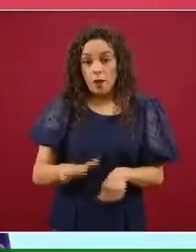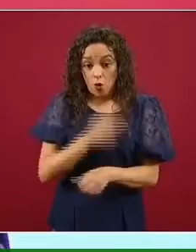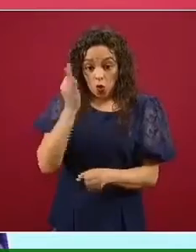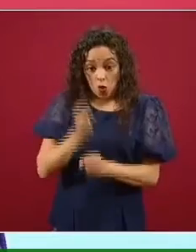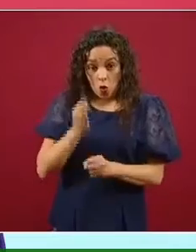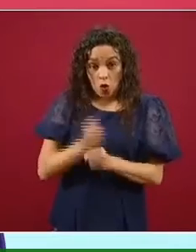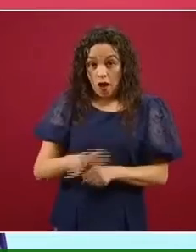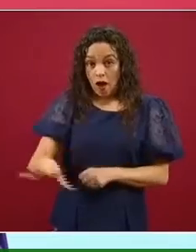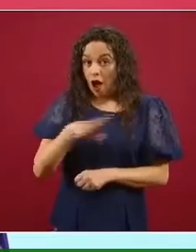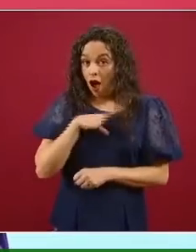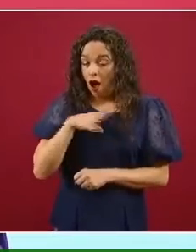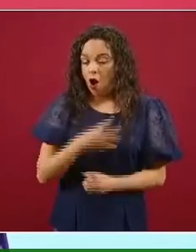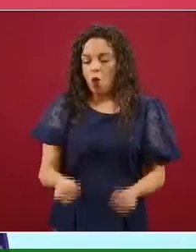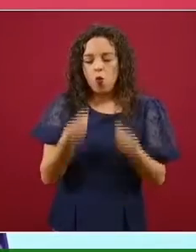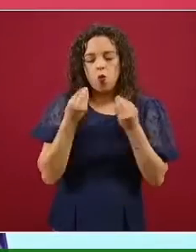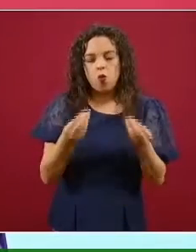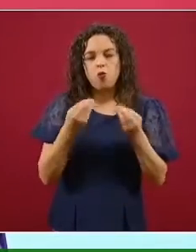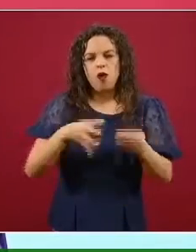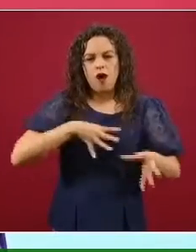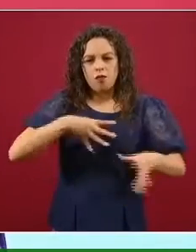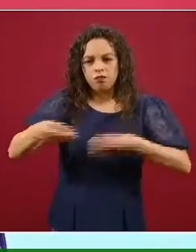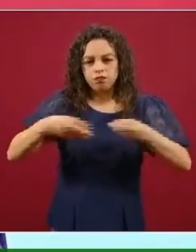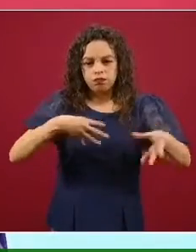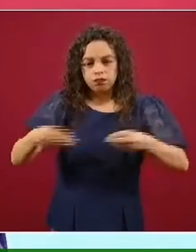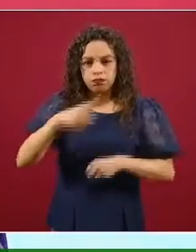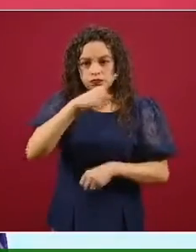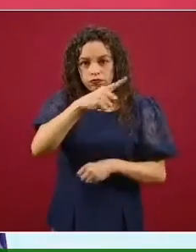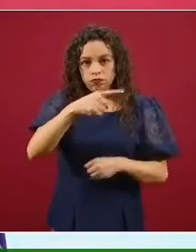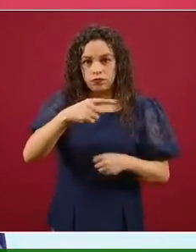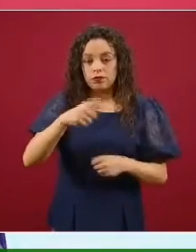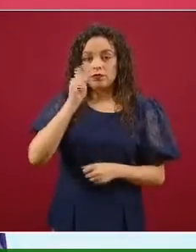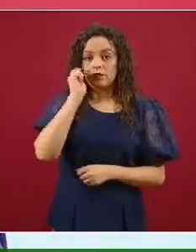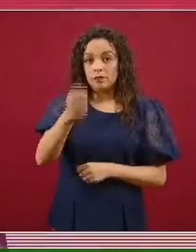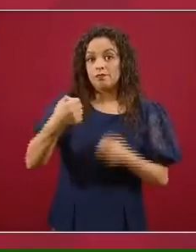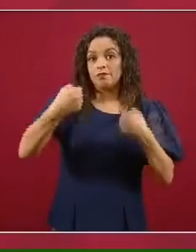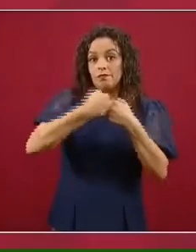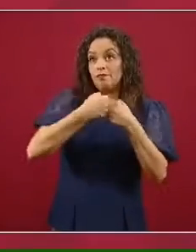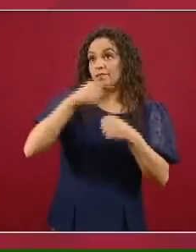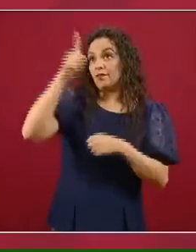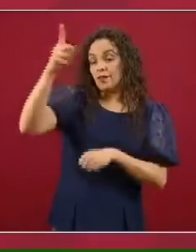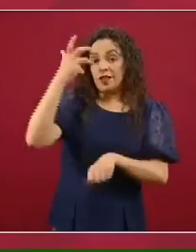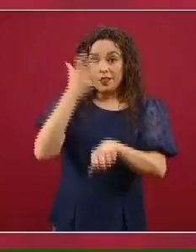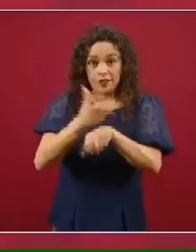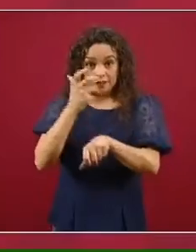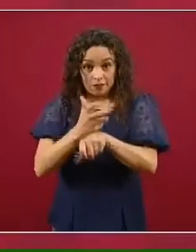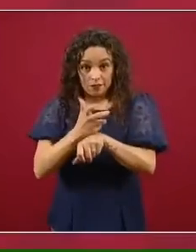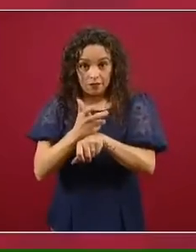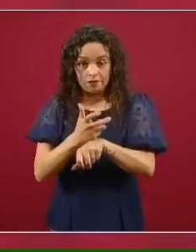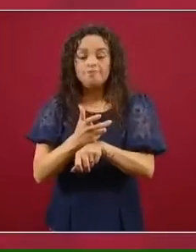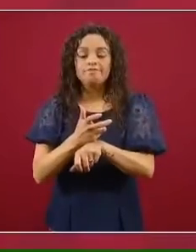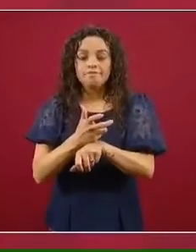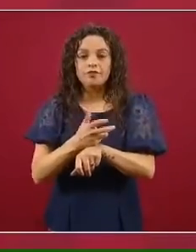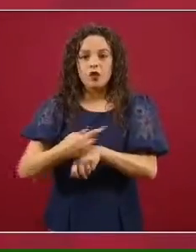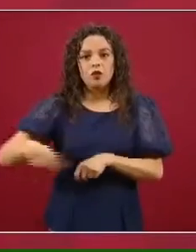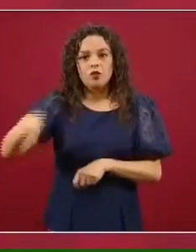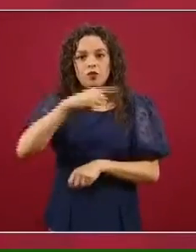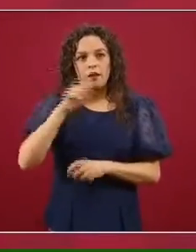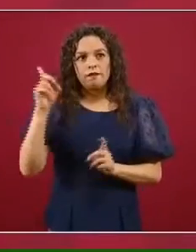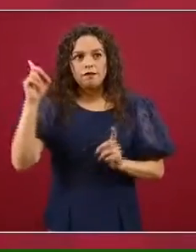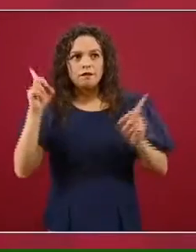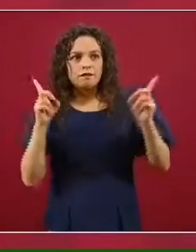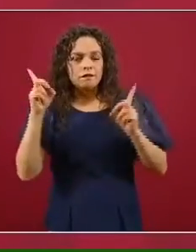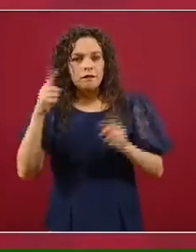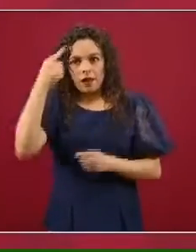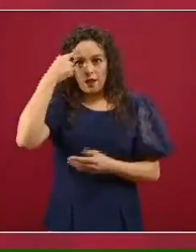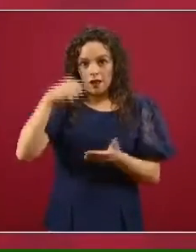importante transmisión de SARS-CoV-2 en los estados sureños de Estados Unidos, existe la inquietud de que deberíamos cerrar la